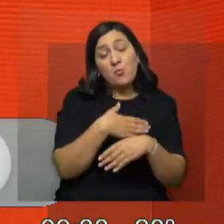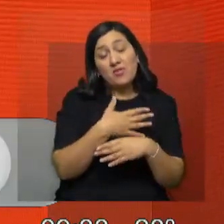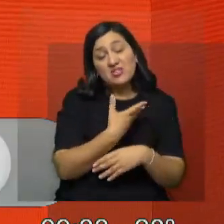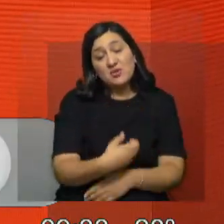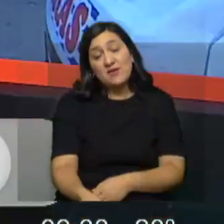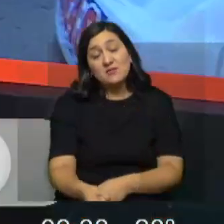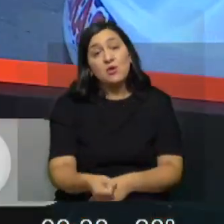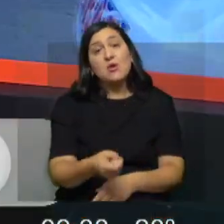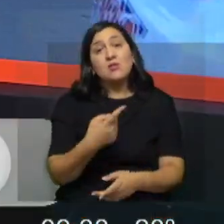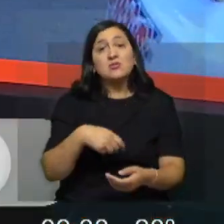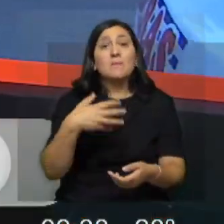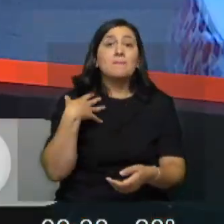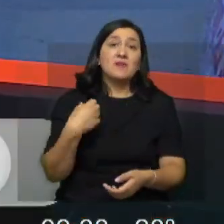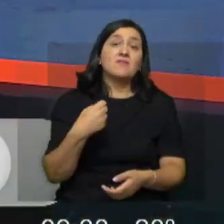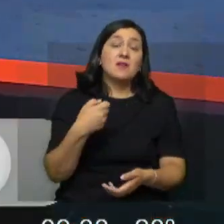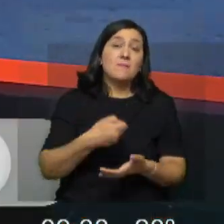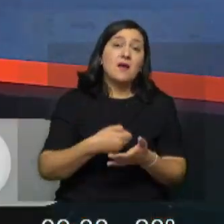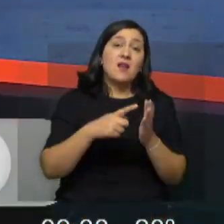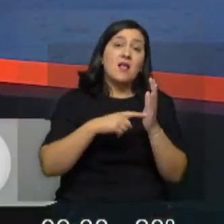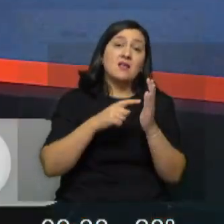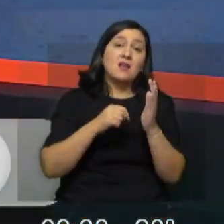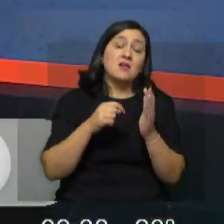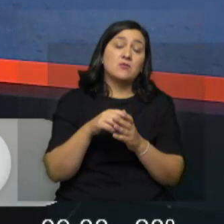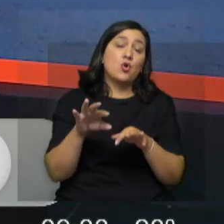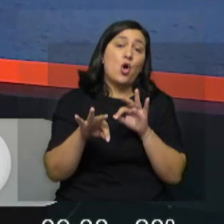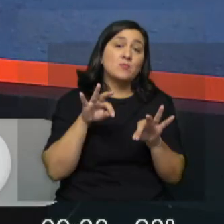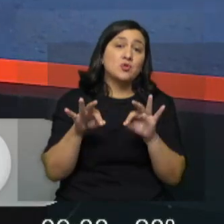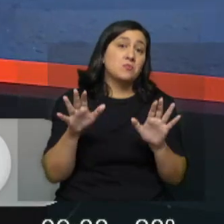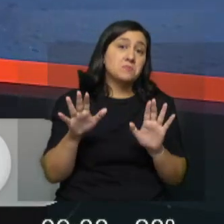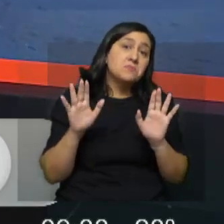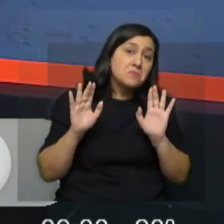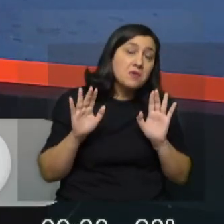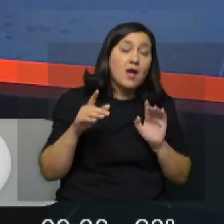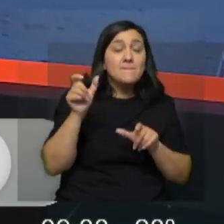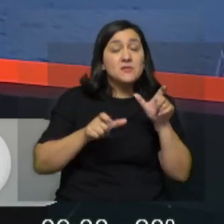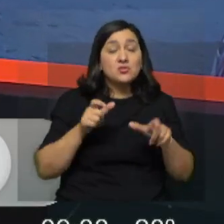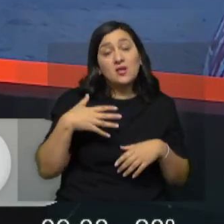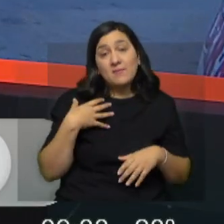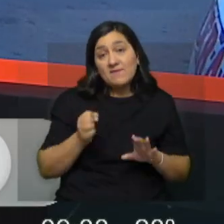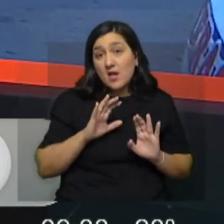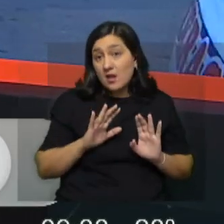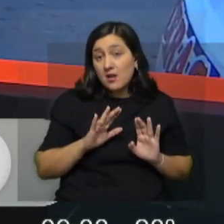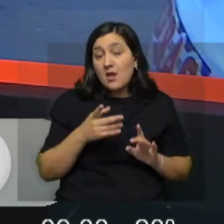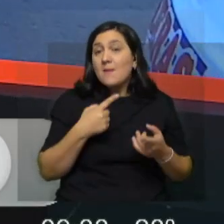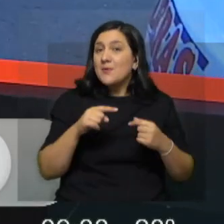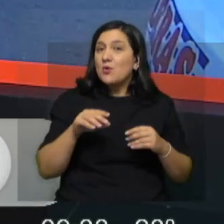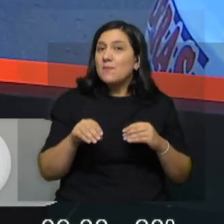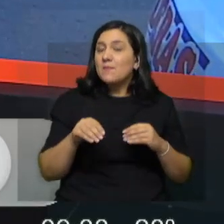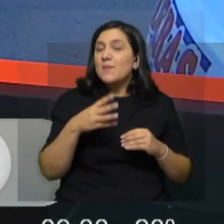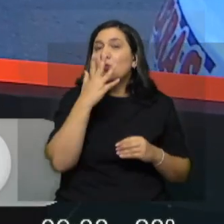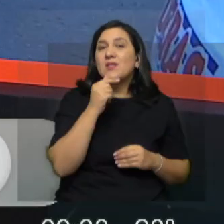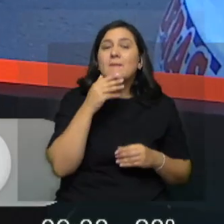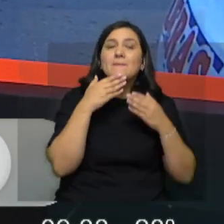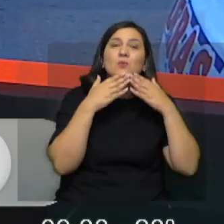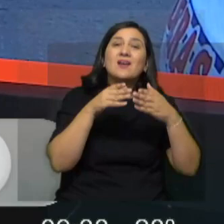que prefiere pagar un alquiler por opción. Hay también gente que tiene esa filosofía de vida. Pero además me gustaría preguntarle a